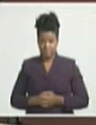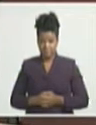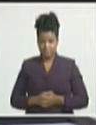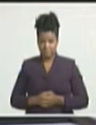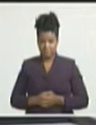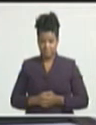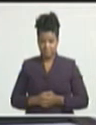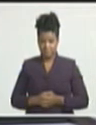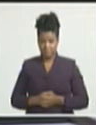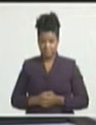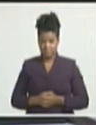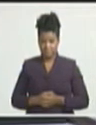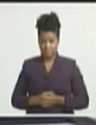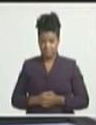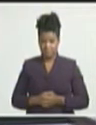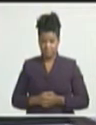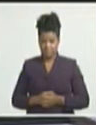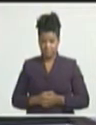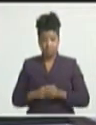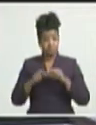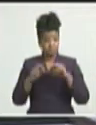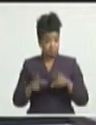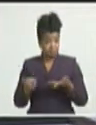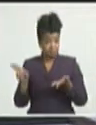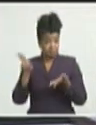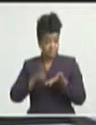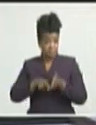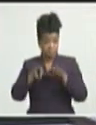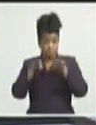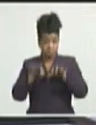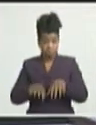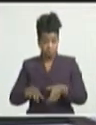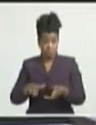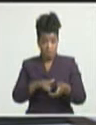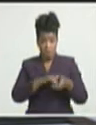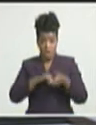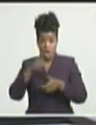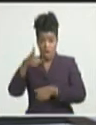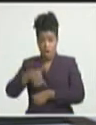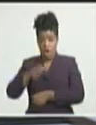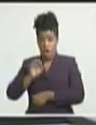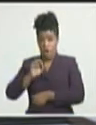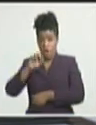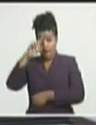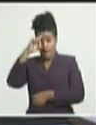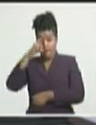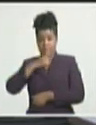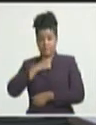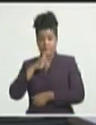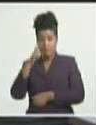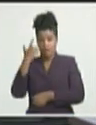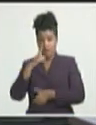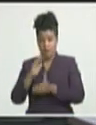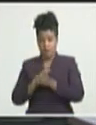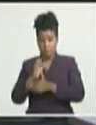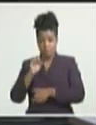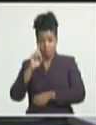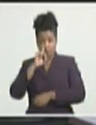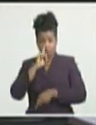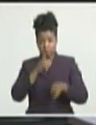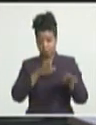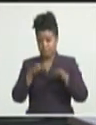Se ratifica como miembro del secretariado el compañero José Ramón Monteagudo Ruiz como secretario para atender la